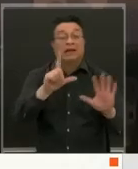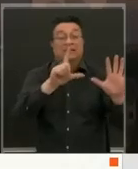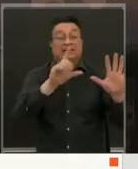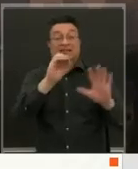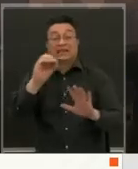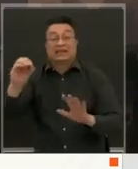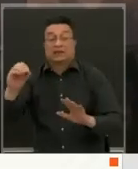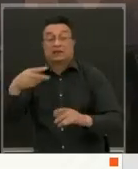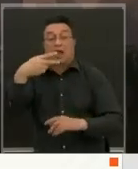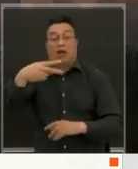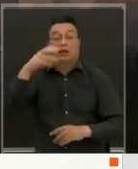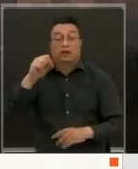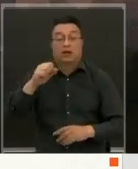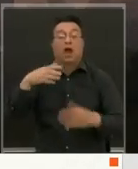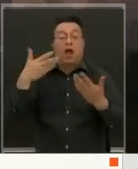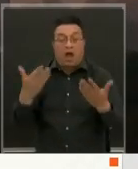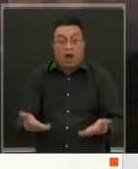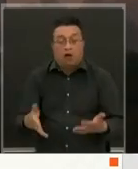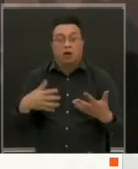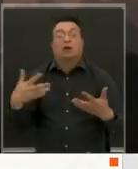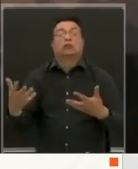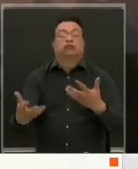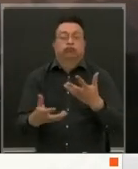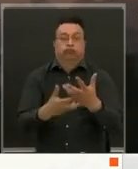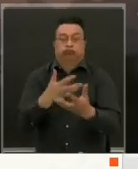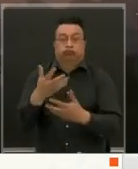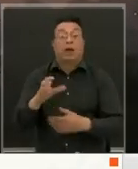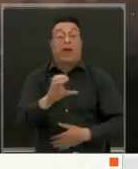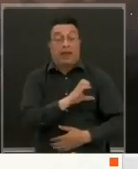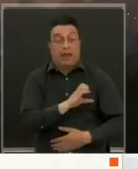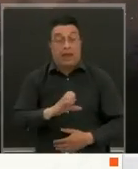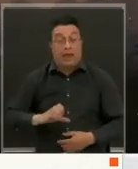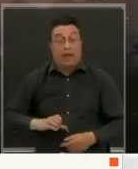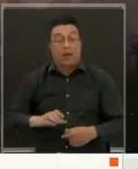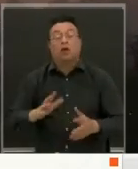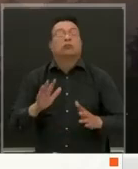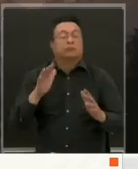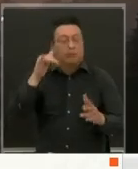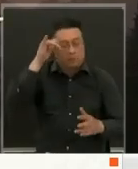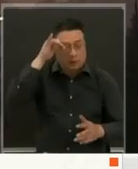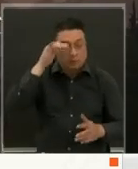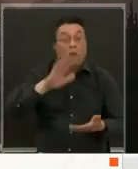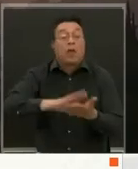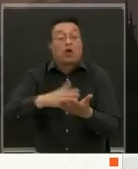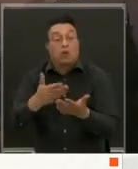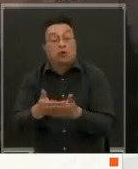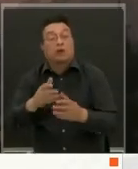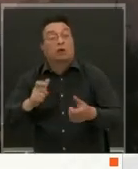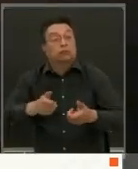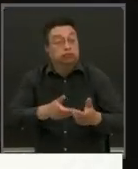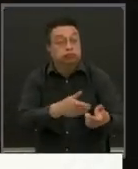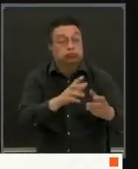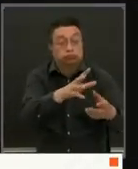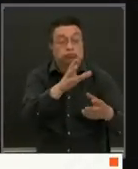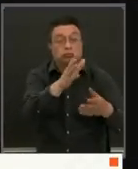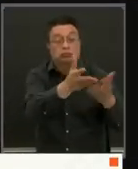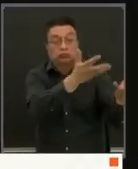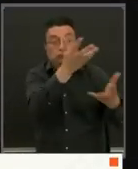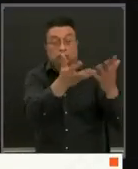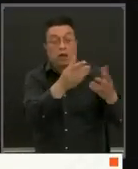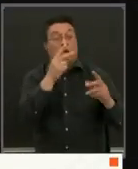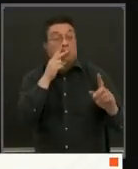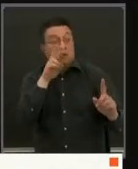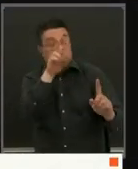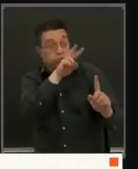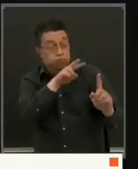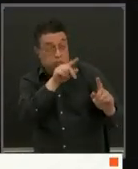hectáreas que están hasta ahora consumidas, sí. El estado, evidentemente, el incendio en combate, y por supuesto también, según nos comentaban en observaciones,